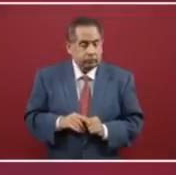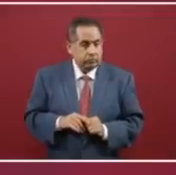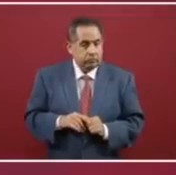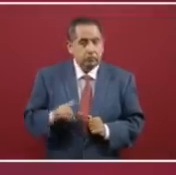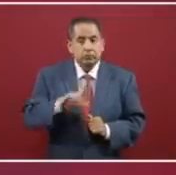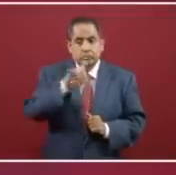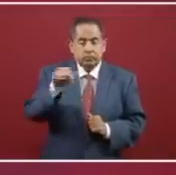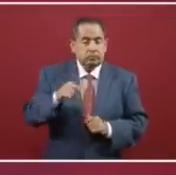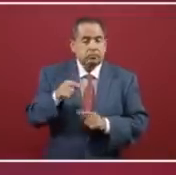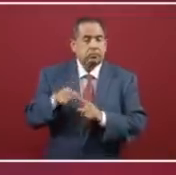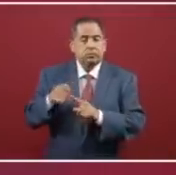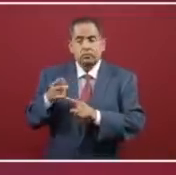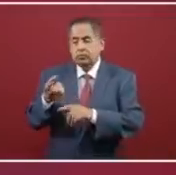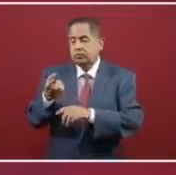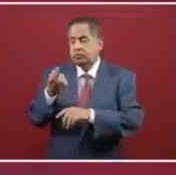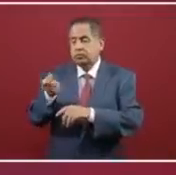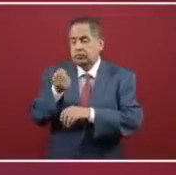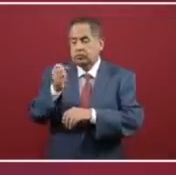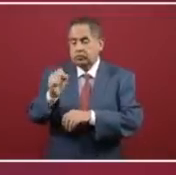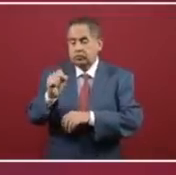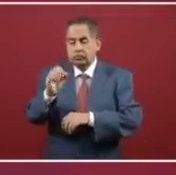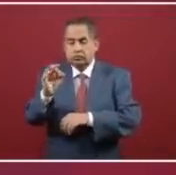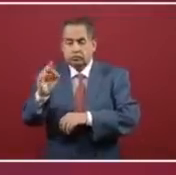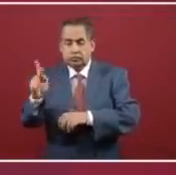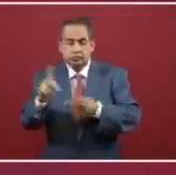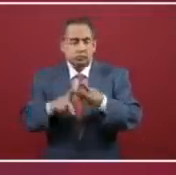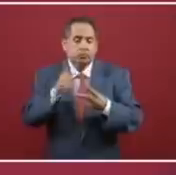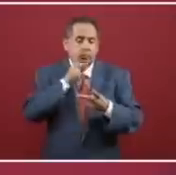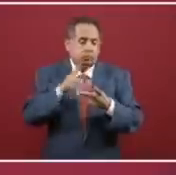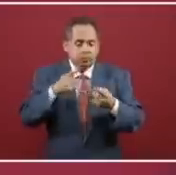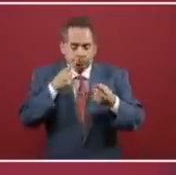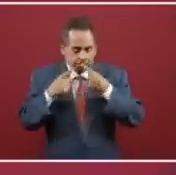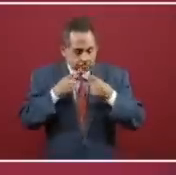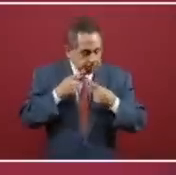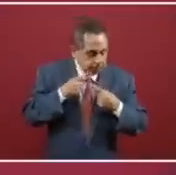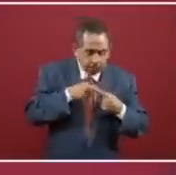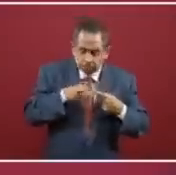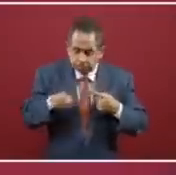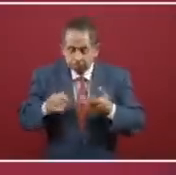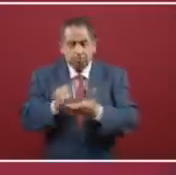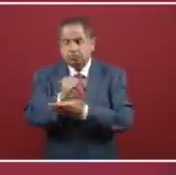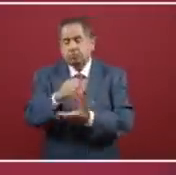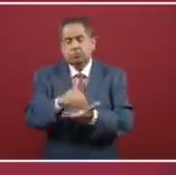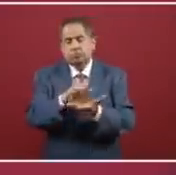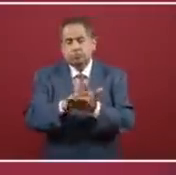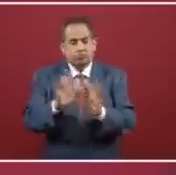la secretaria y pemex ya dan el fallo posteriormente